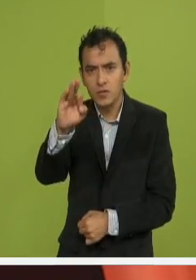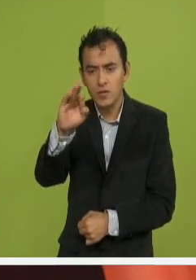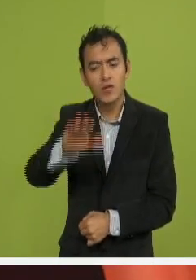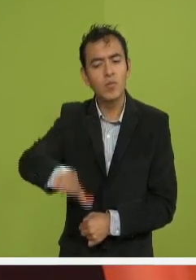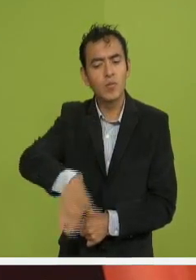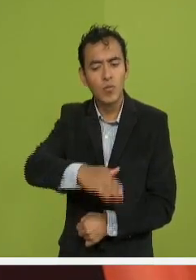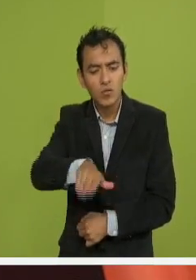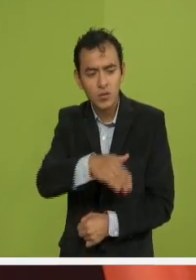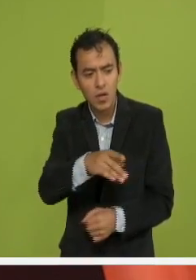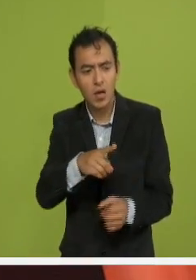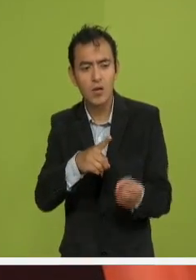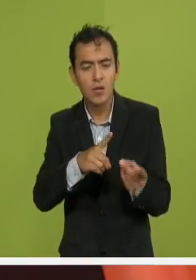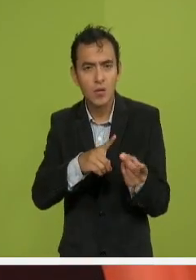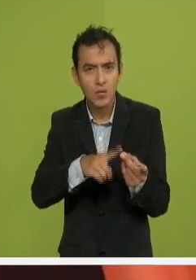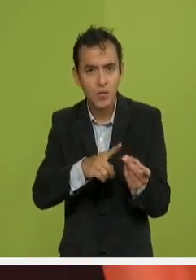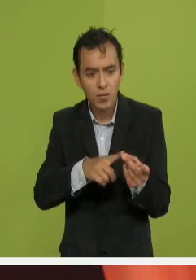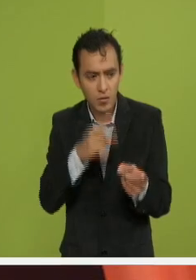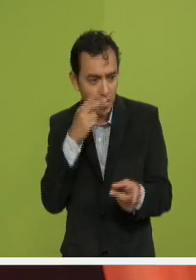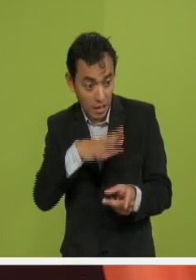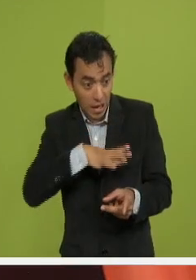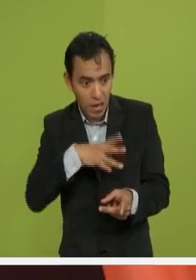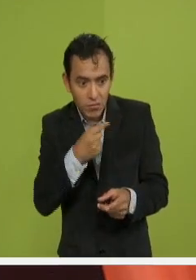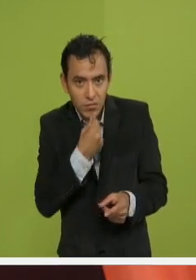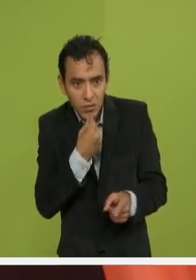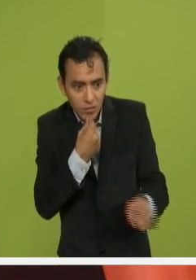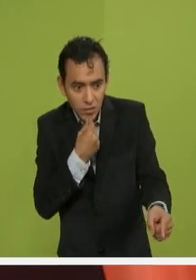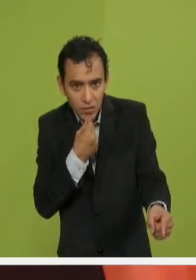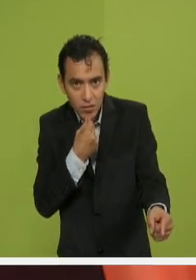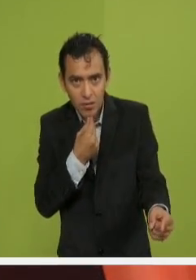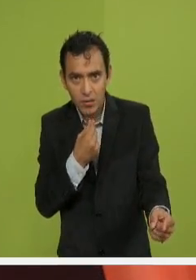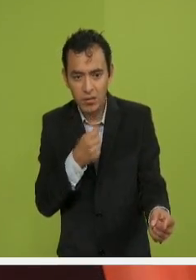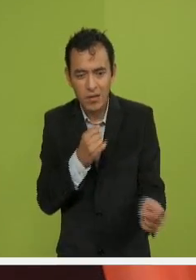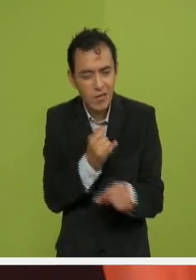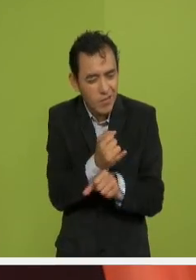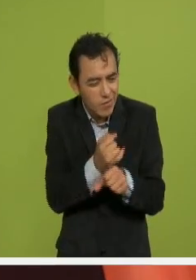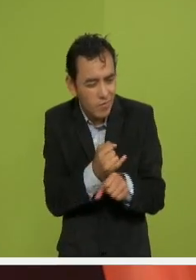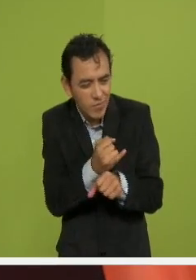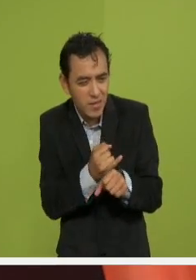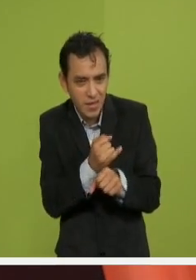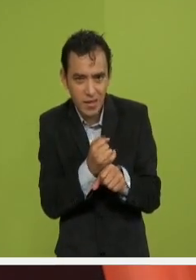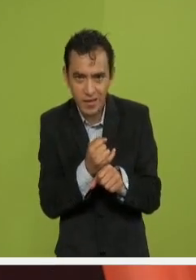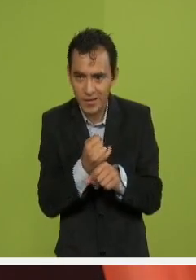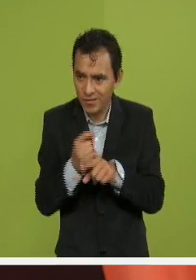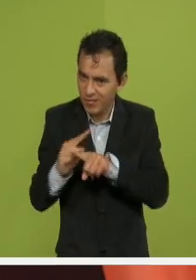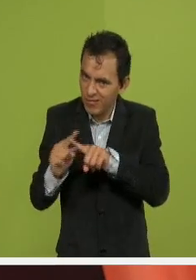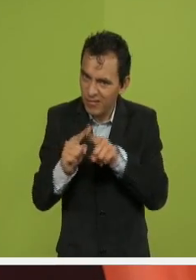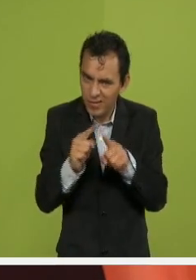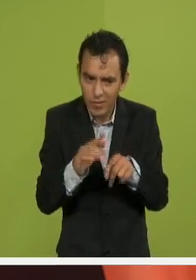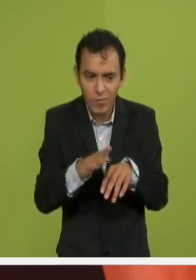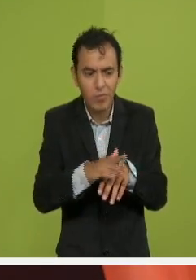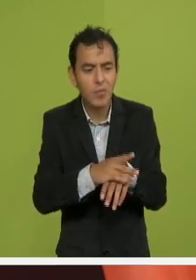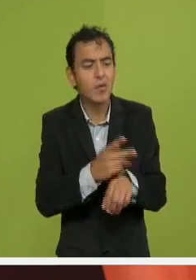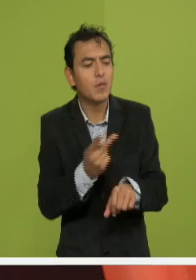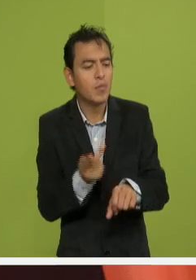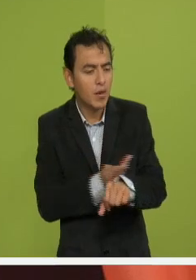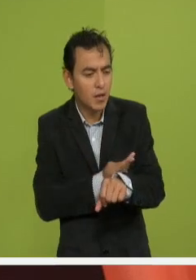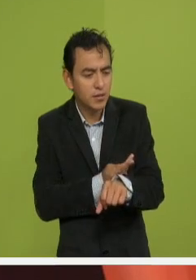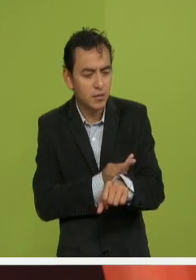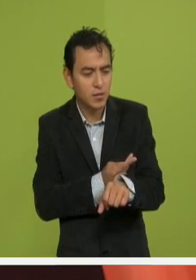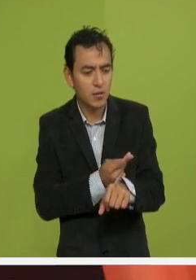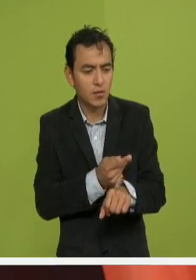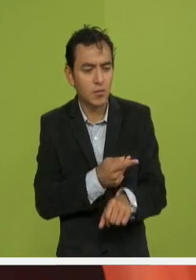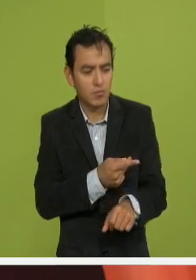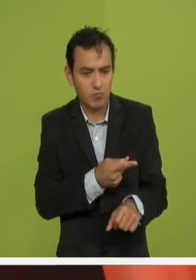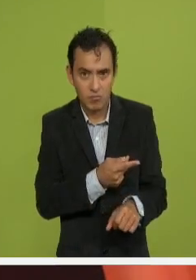o en el lugar donde vean un niño que está trabajando, hacer una investigación integral de cuál es su situación socioeconómica, cuál